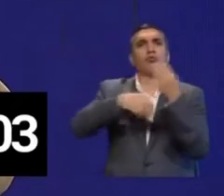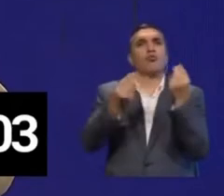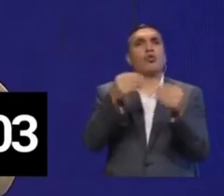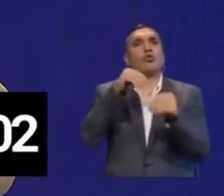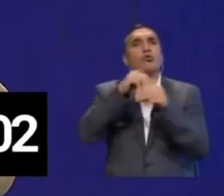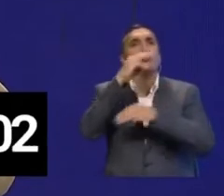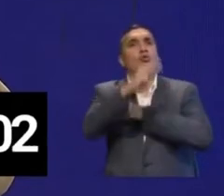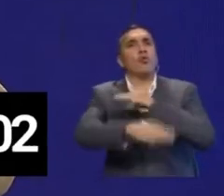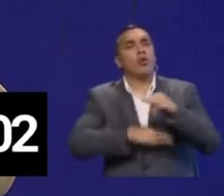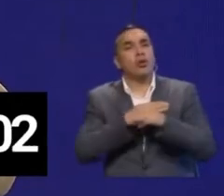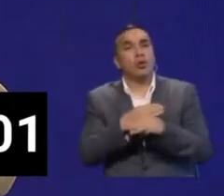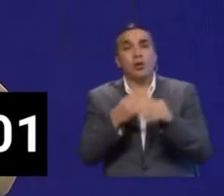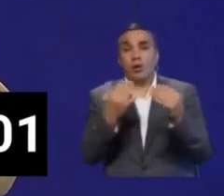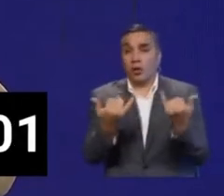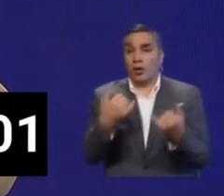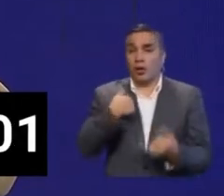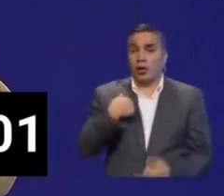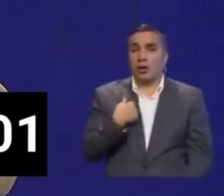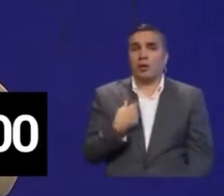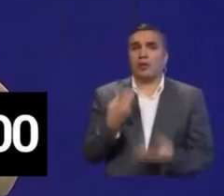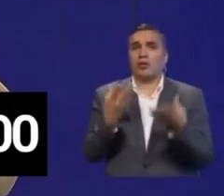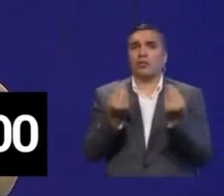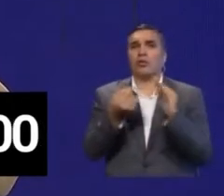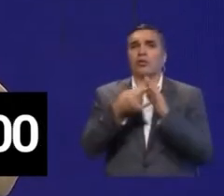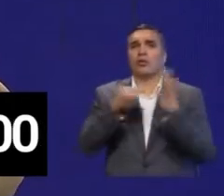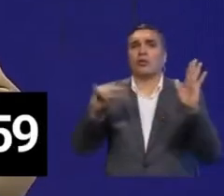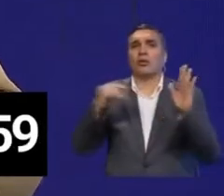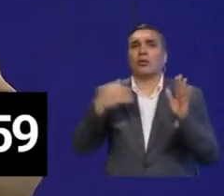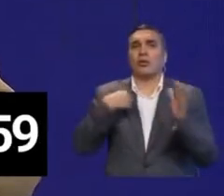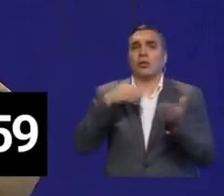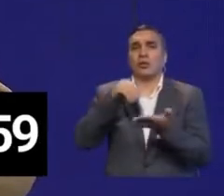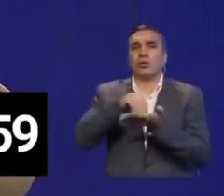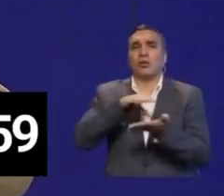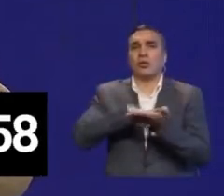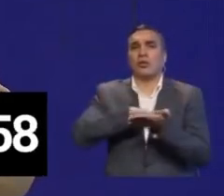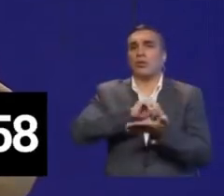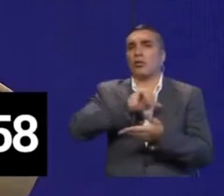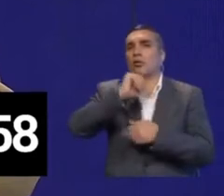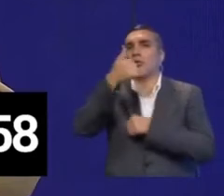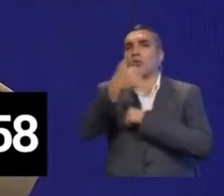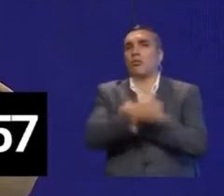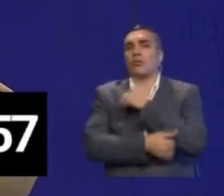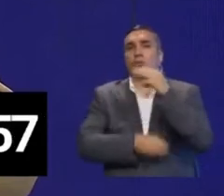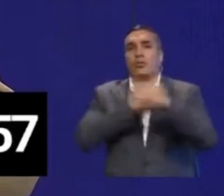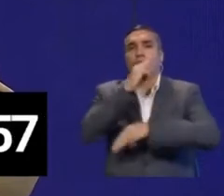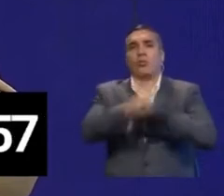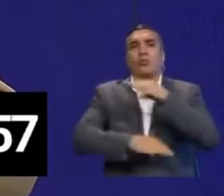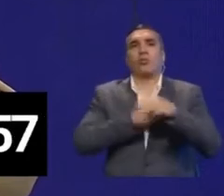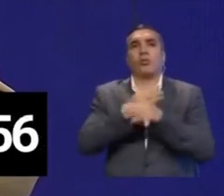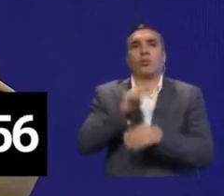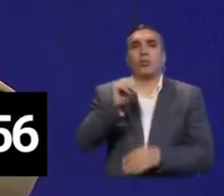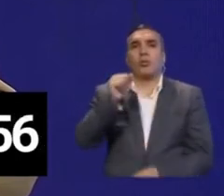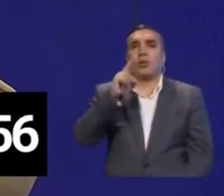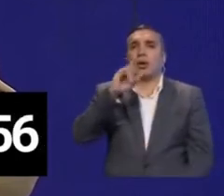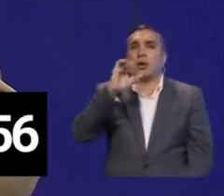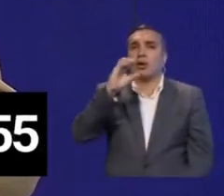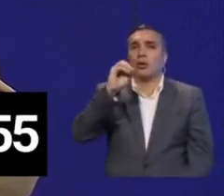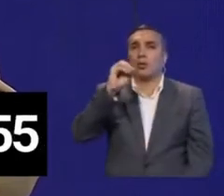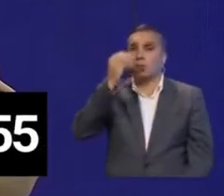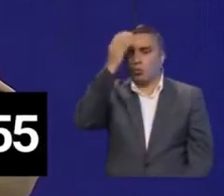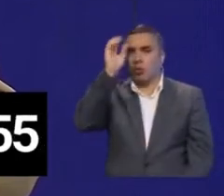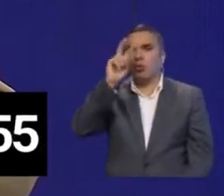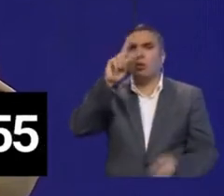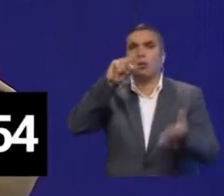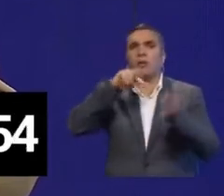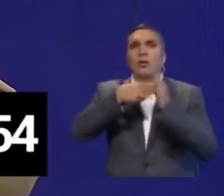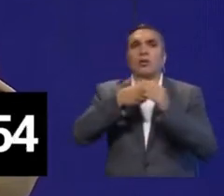y tenemos hoy día la mayor tecnología que lo están aplicando otros países en el mundo, que es la maricultura, que es la siembra